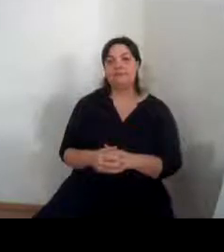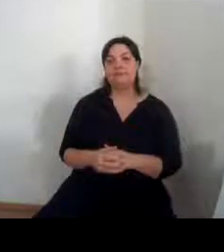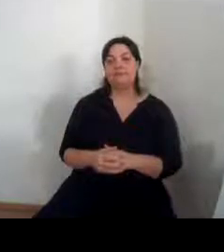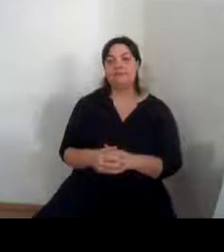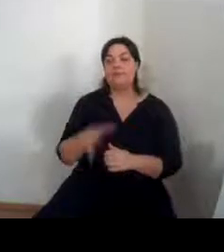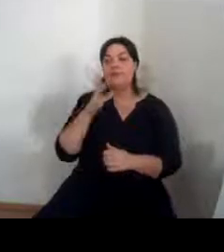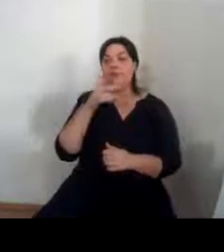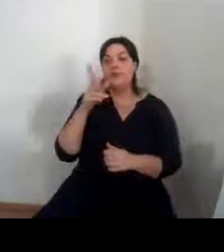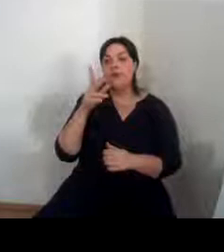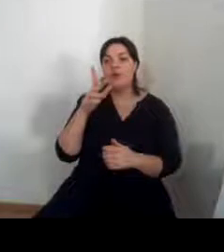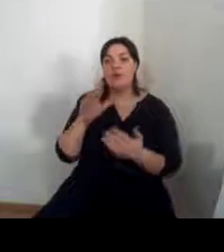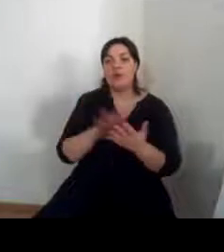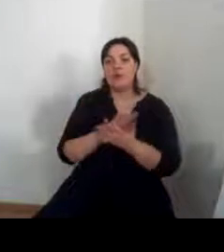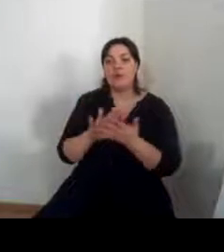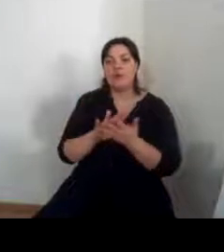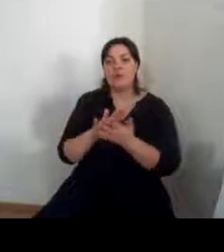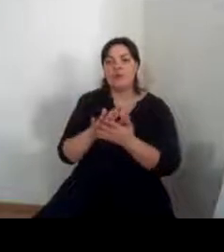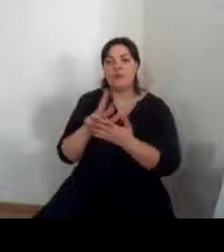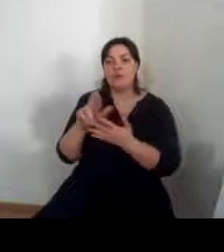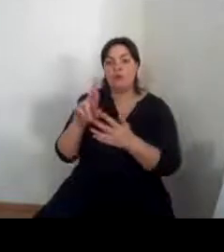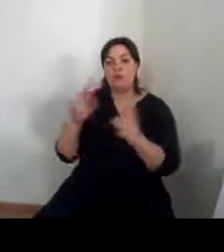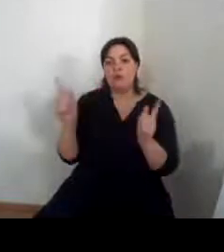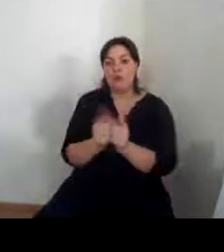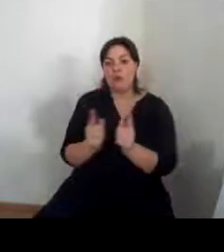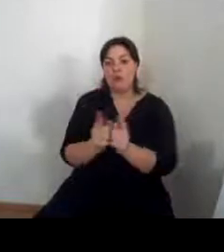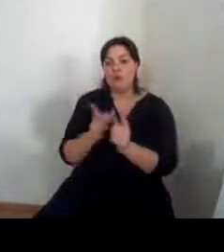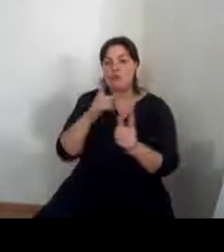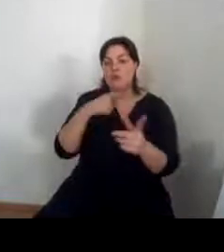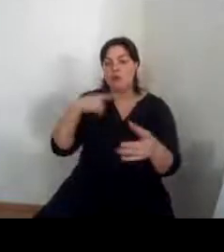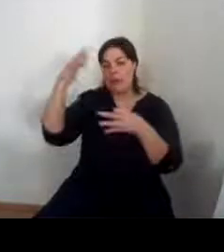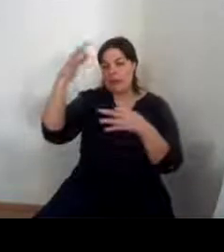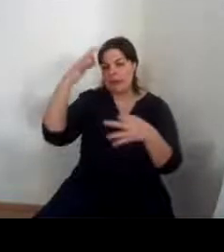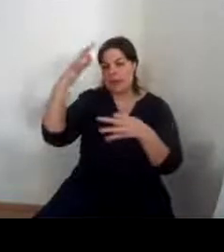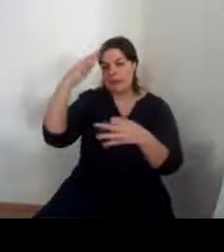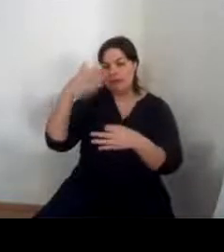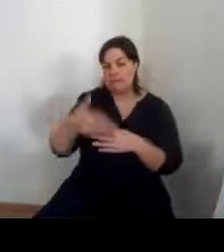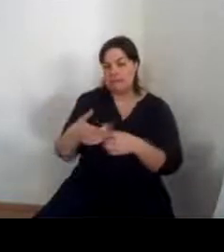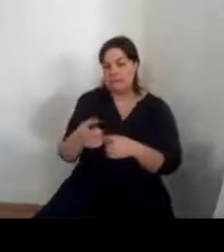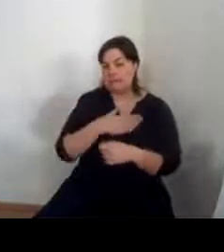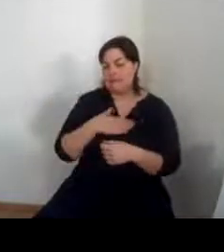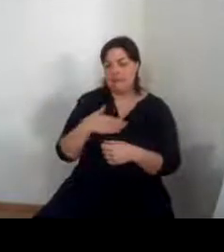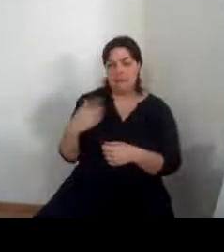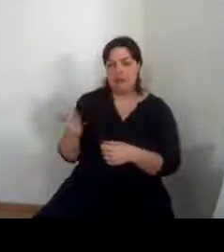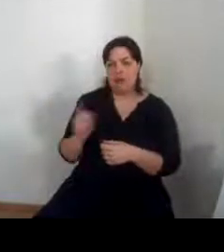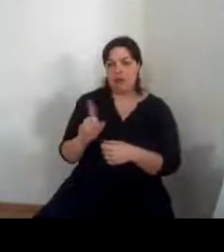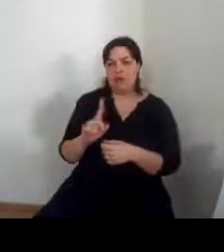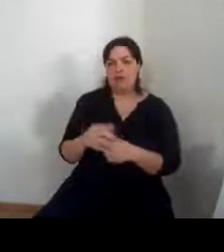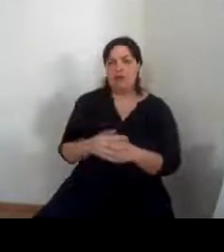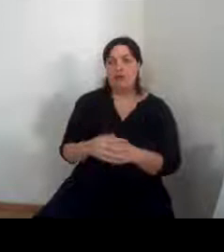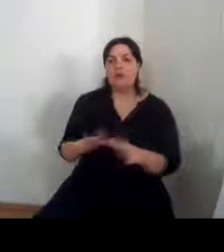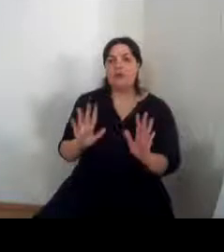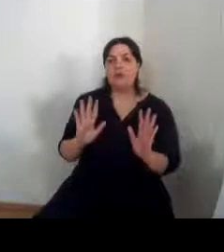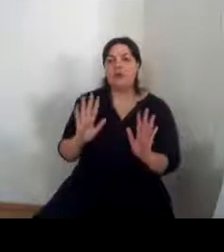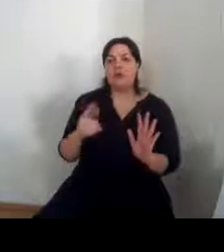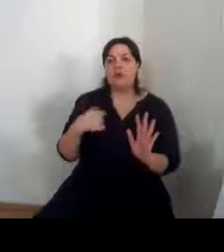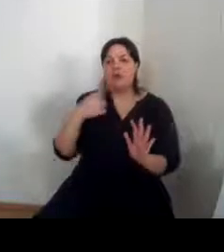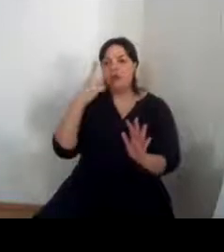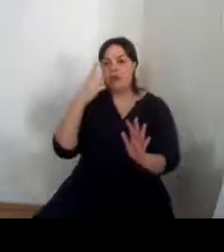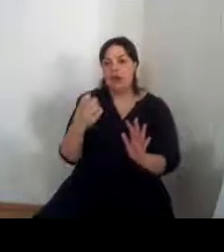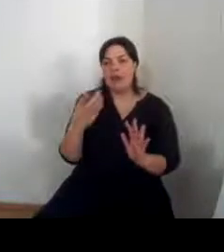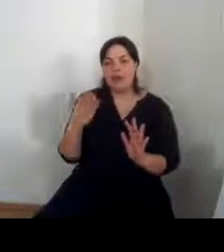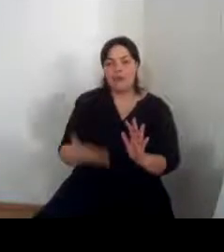un breve repaso, sin ánimo tampoco de ser exhaustivo en cada uno de ellos, pero creo que es